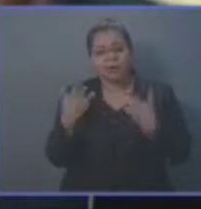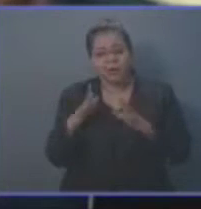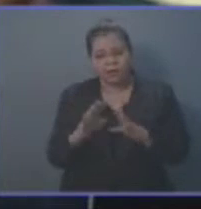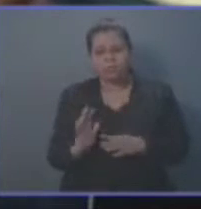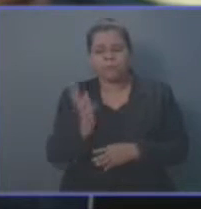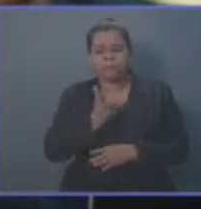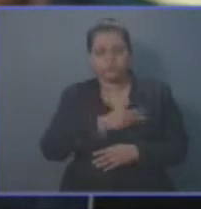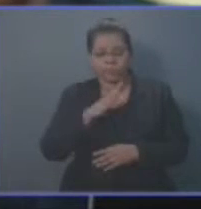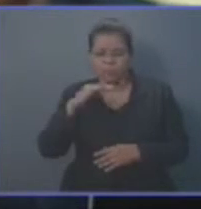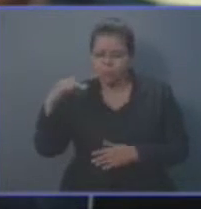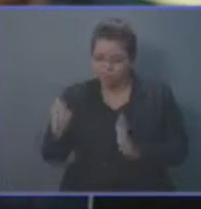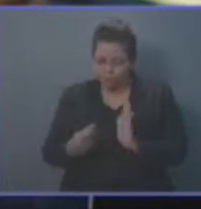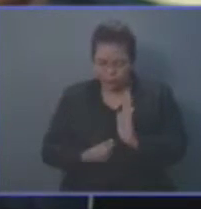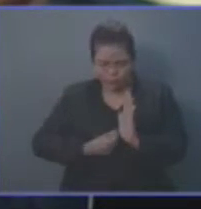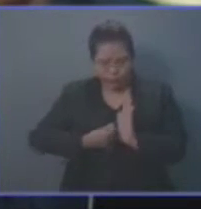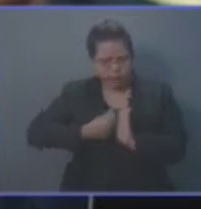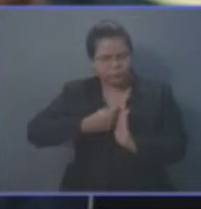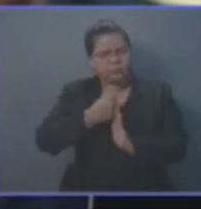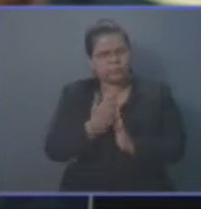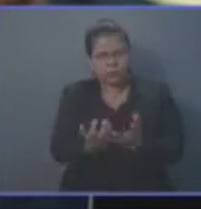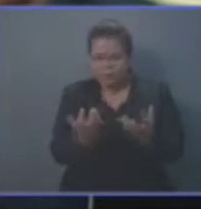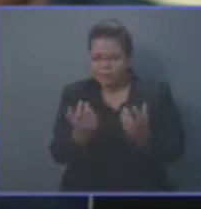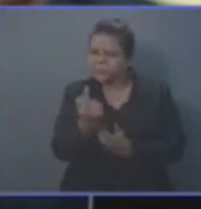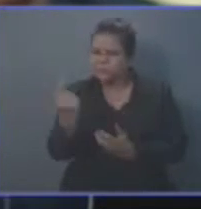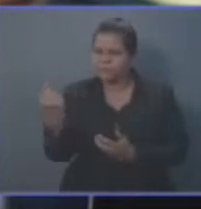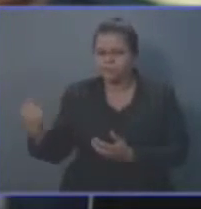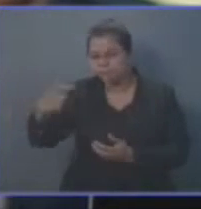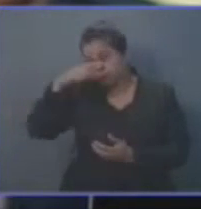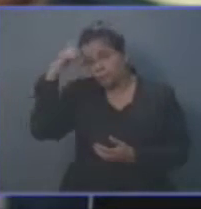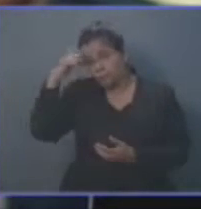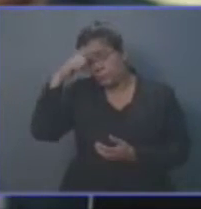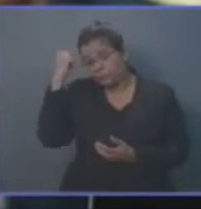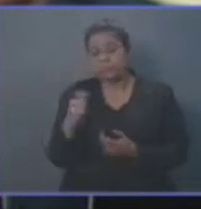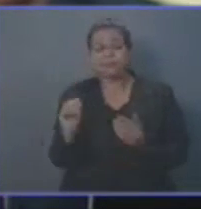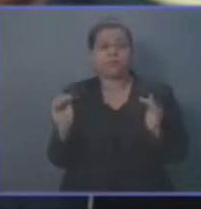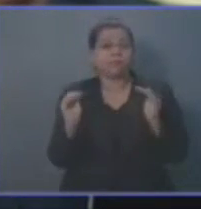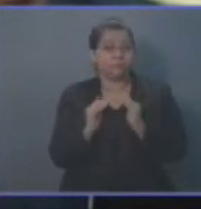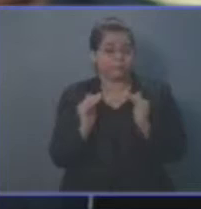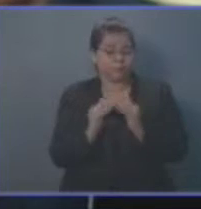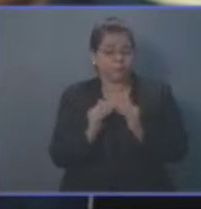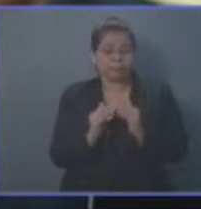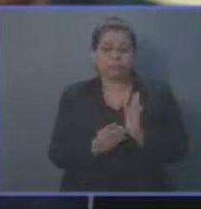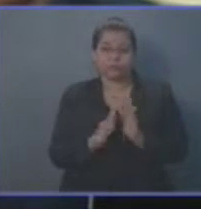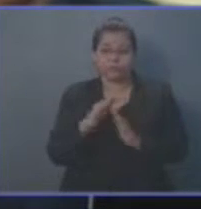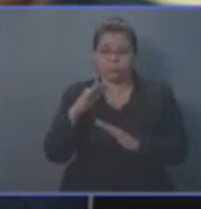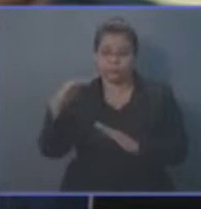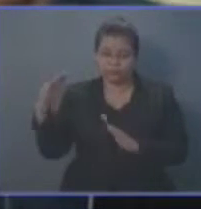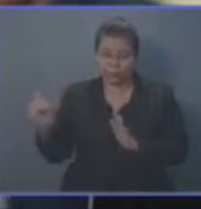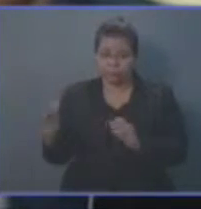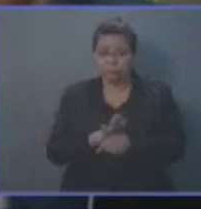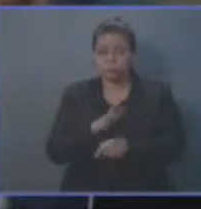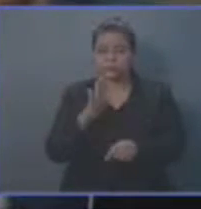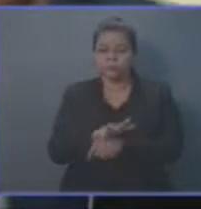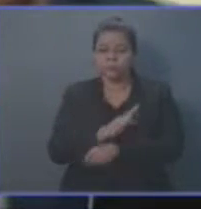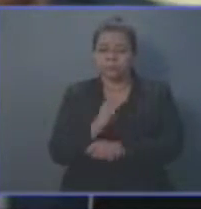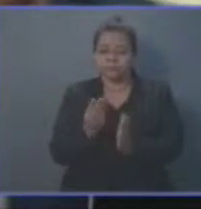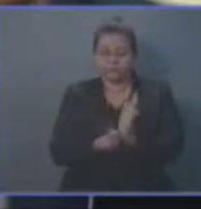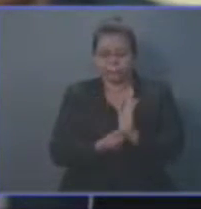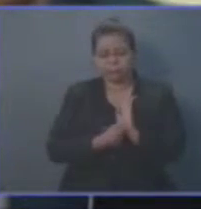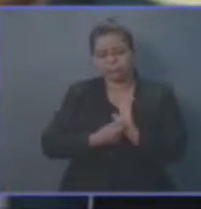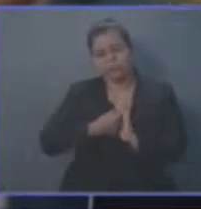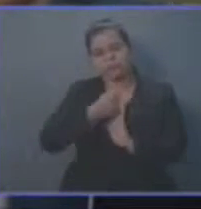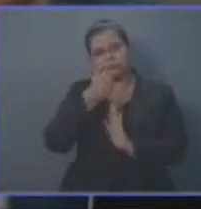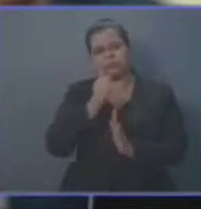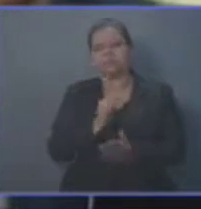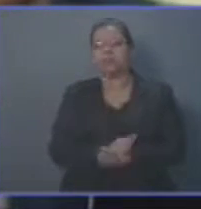adelante no solo cientos de miles de empleos, sino que también la economía nacional. En